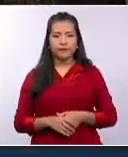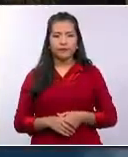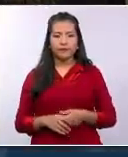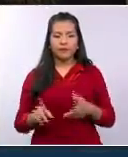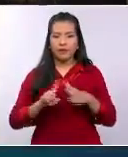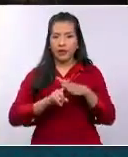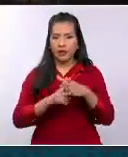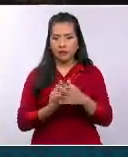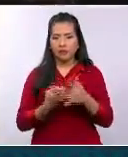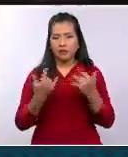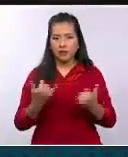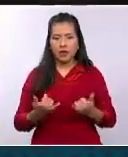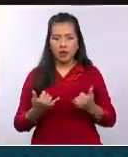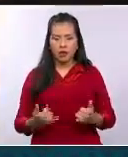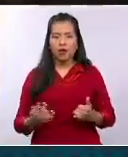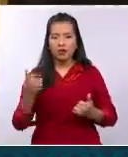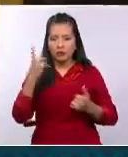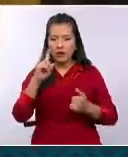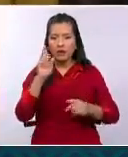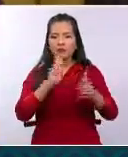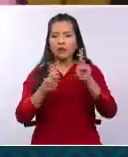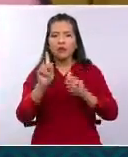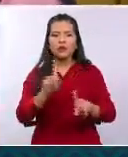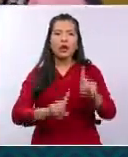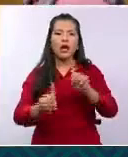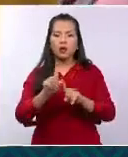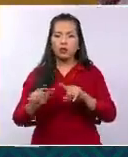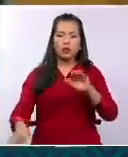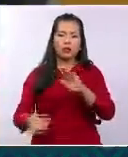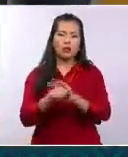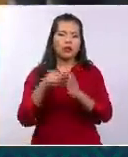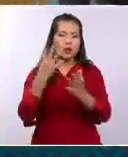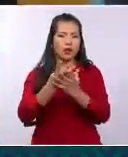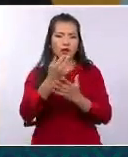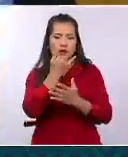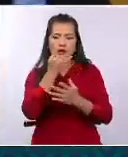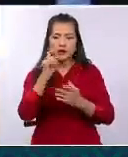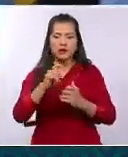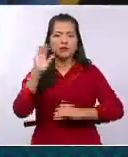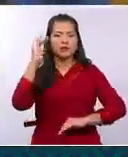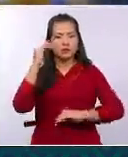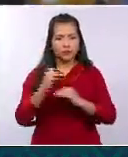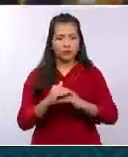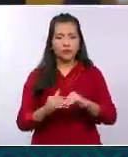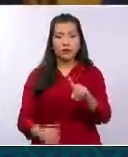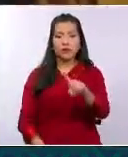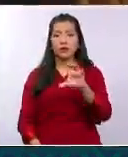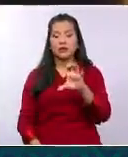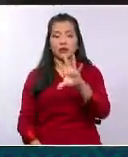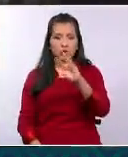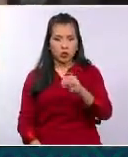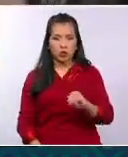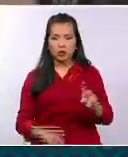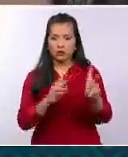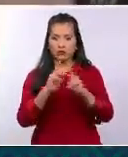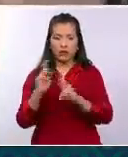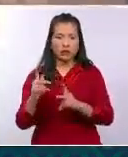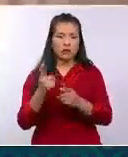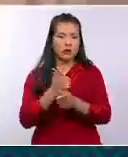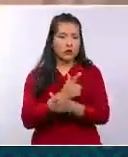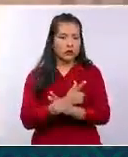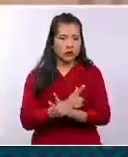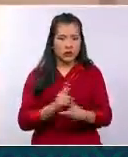Inició el descongestionamiento carcelario en las cárceles de La Paz. 150 privados de libertad pretenden buscar una